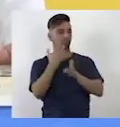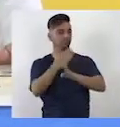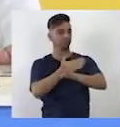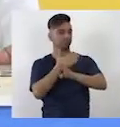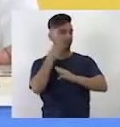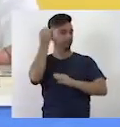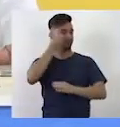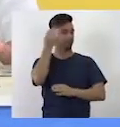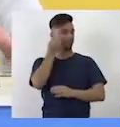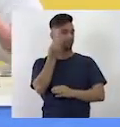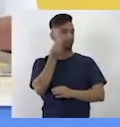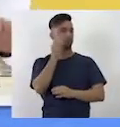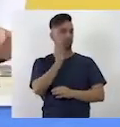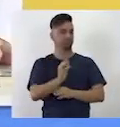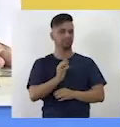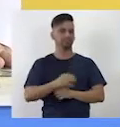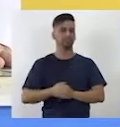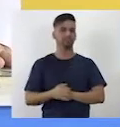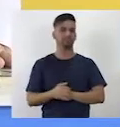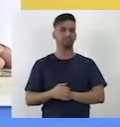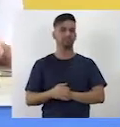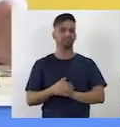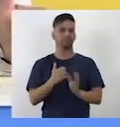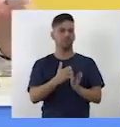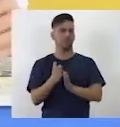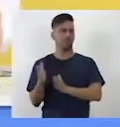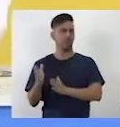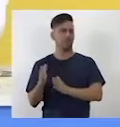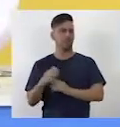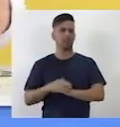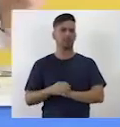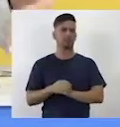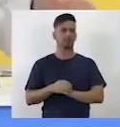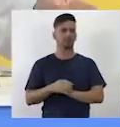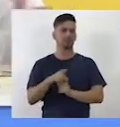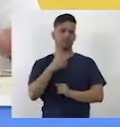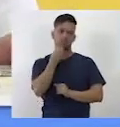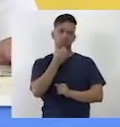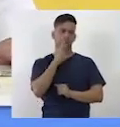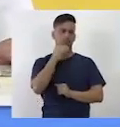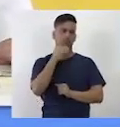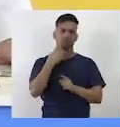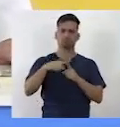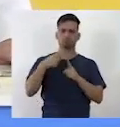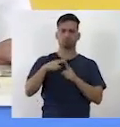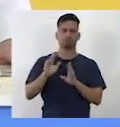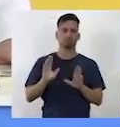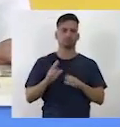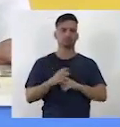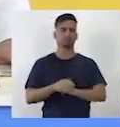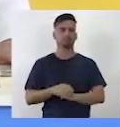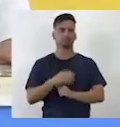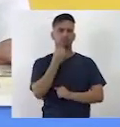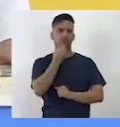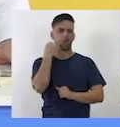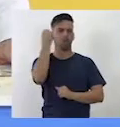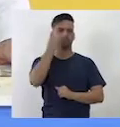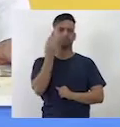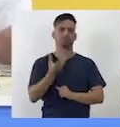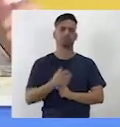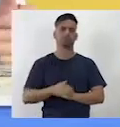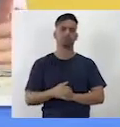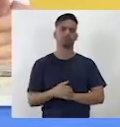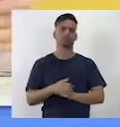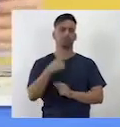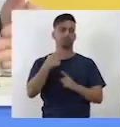predicciones las vamos a hacer con esa condición aparte de que yo haga referencia a algunas otras bien que también pueden ser analizadas